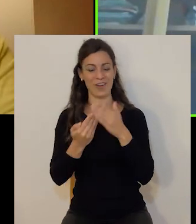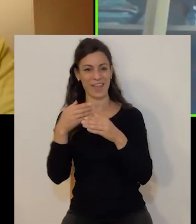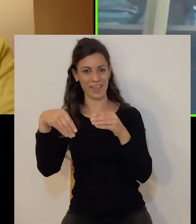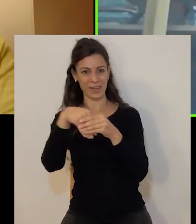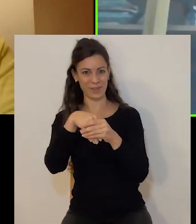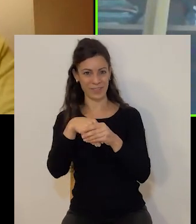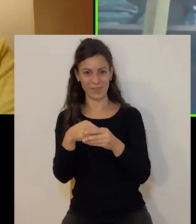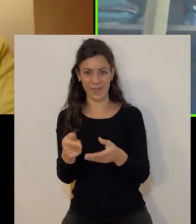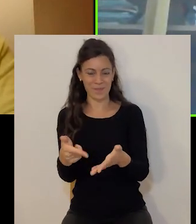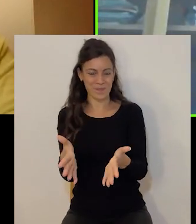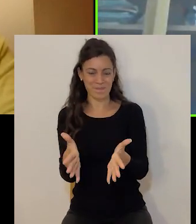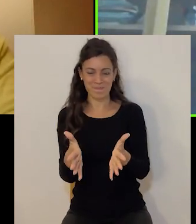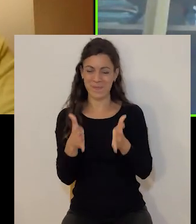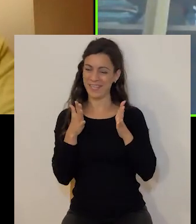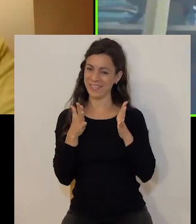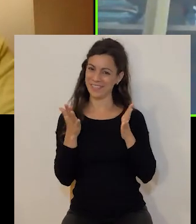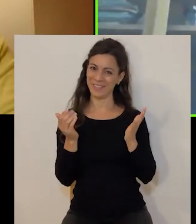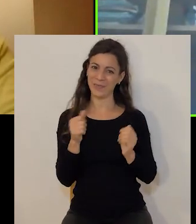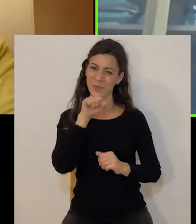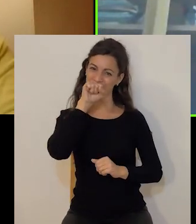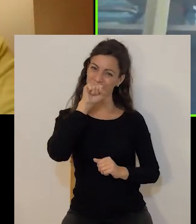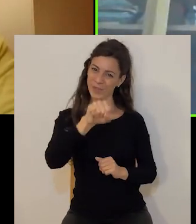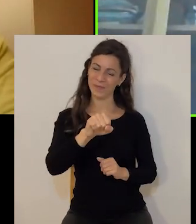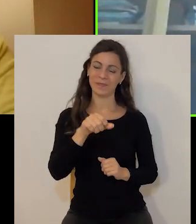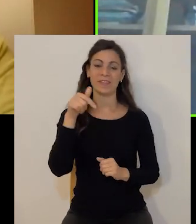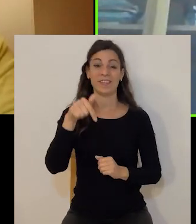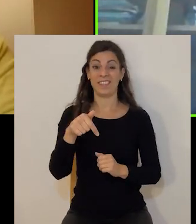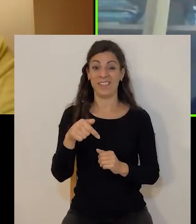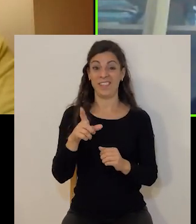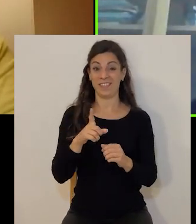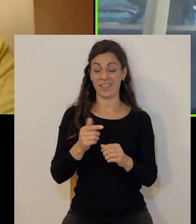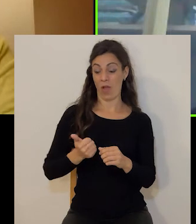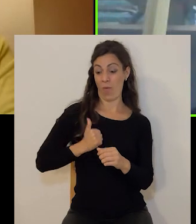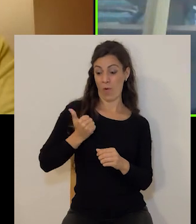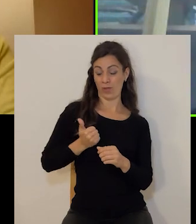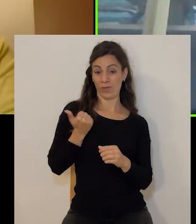haciendo y agradeceros esta oportunidad.